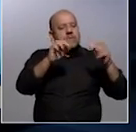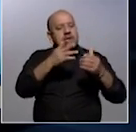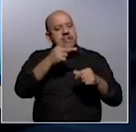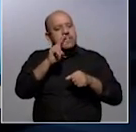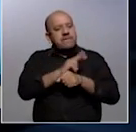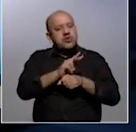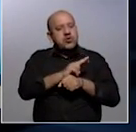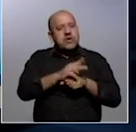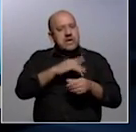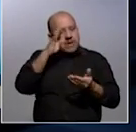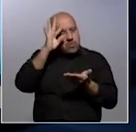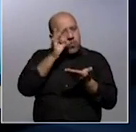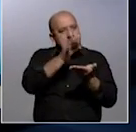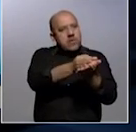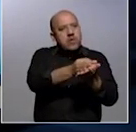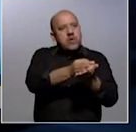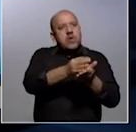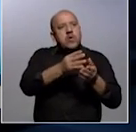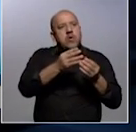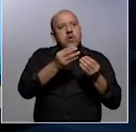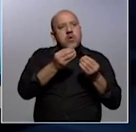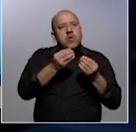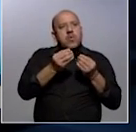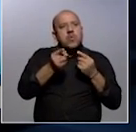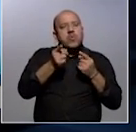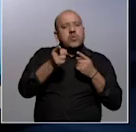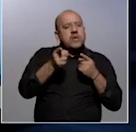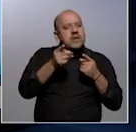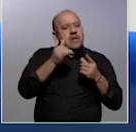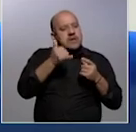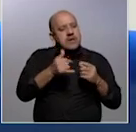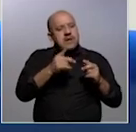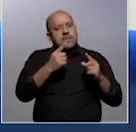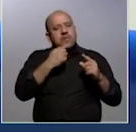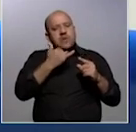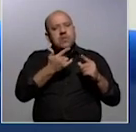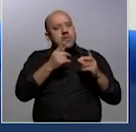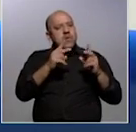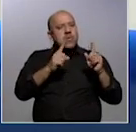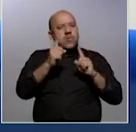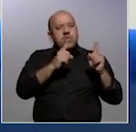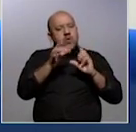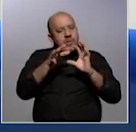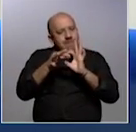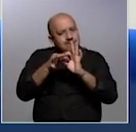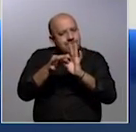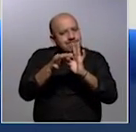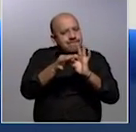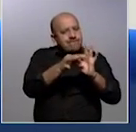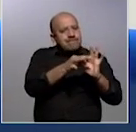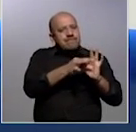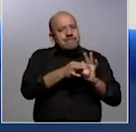del pueblo tendría que ser vinculante alguna de las de las